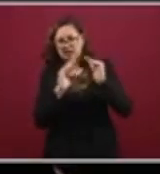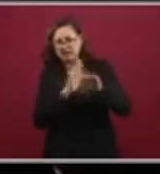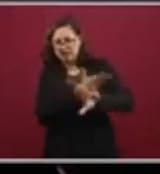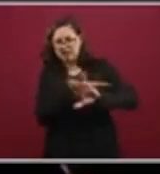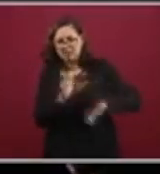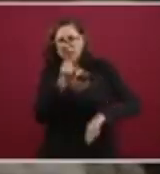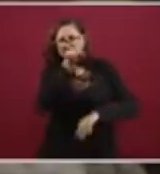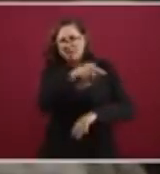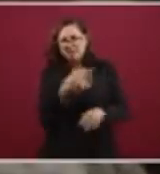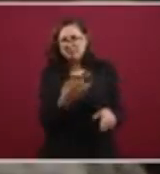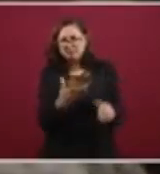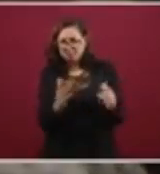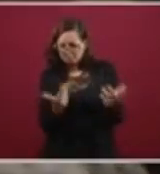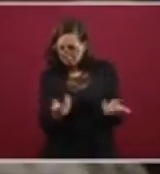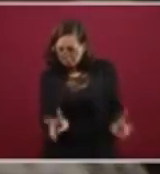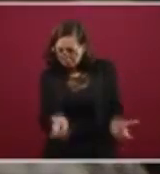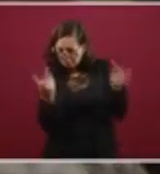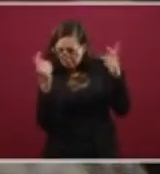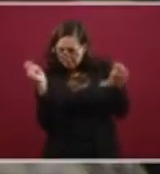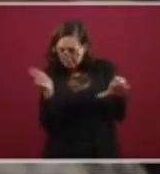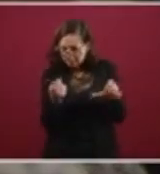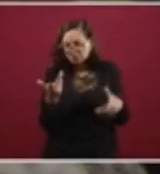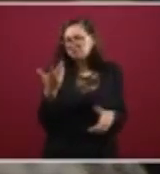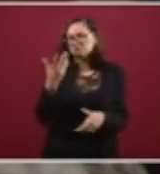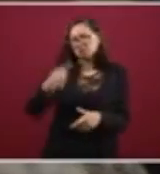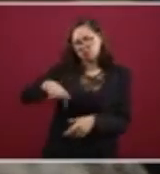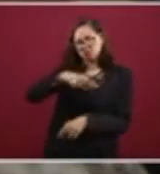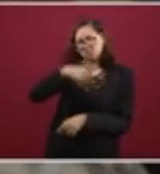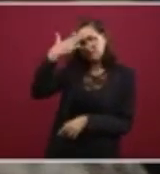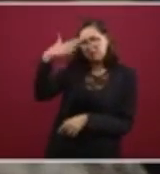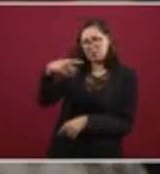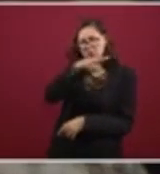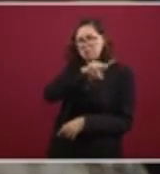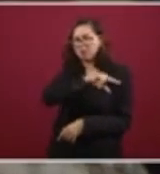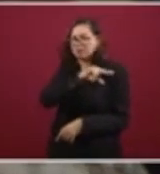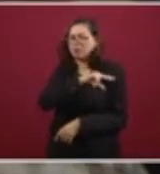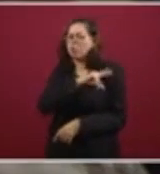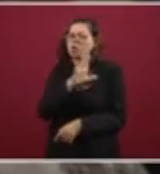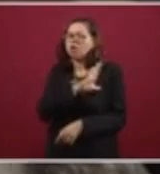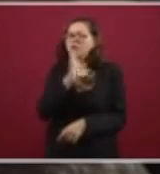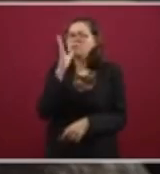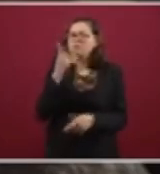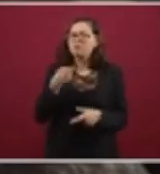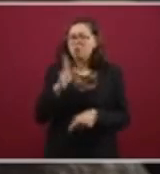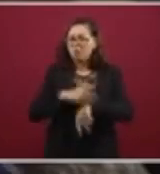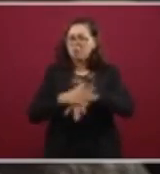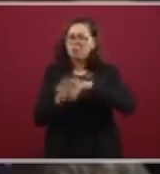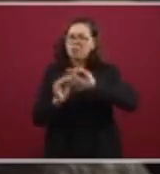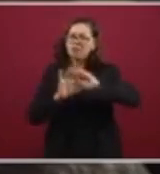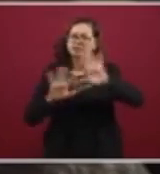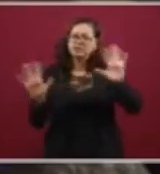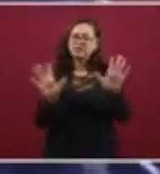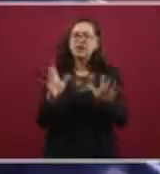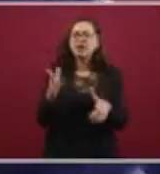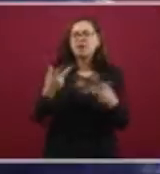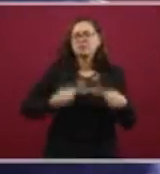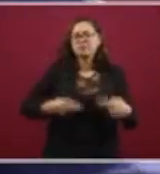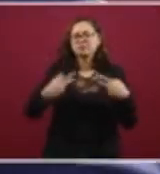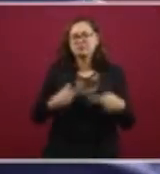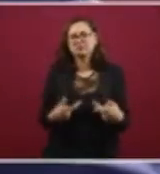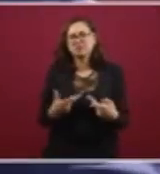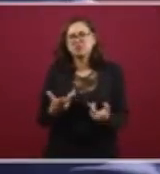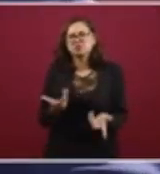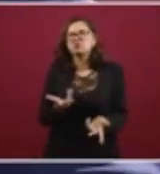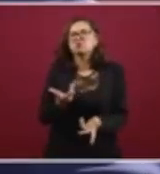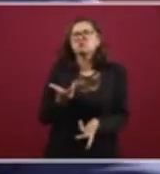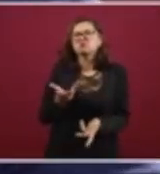no. Sabemos que es privada, pero que si ustedes lo podían aclarar para que la gente pues sepa qué pasó